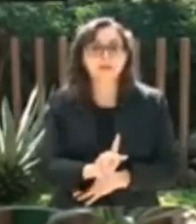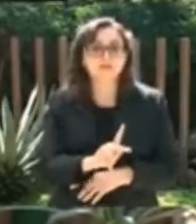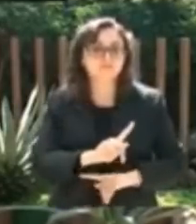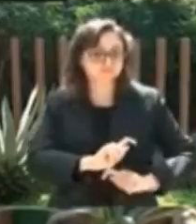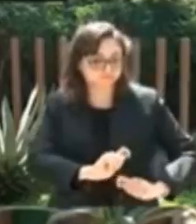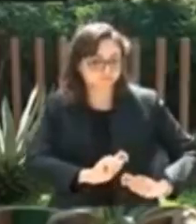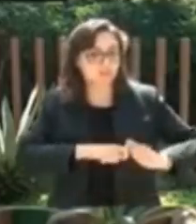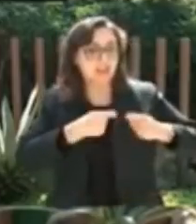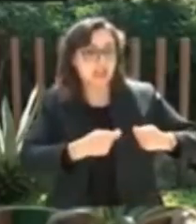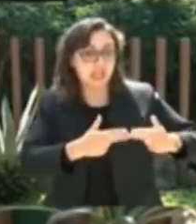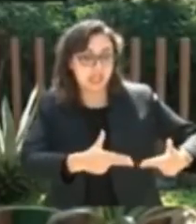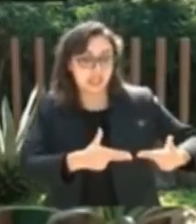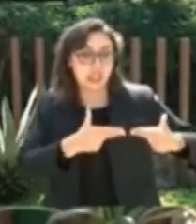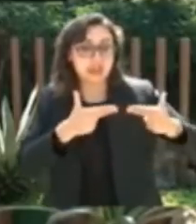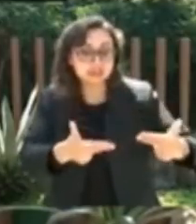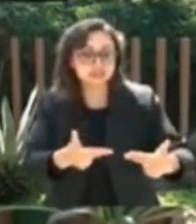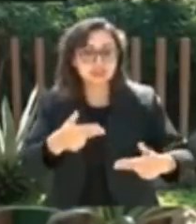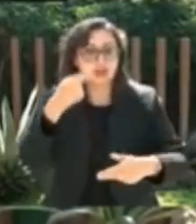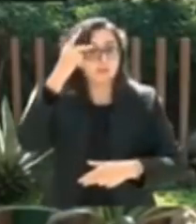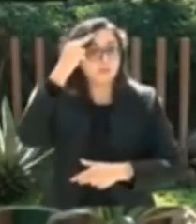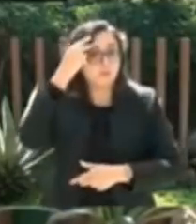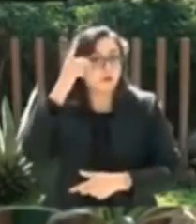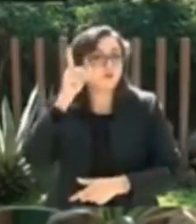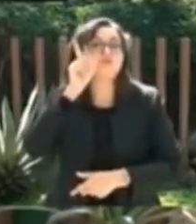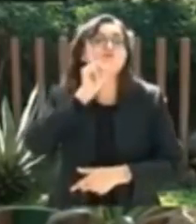se quedó doña Porfiria